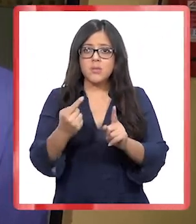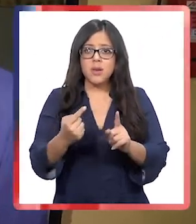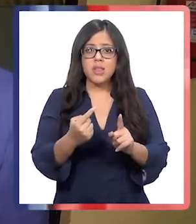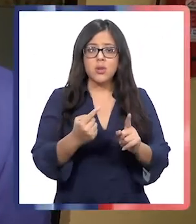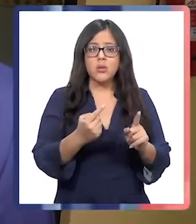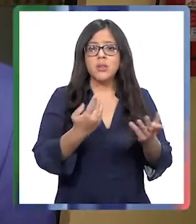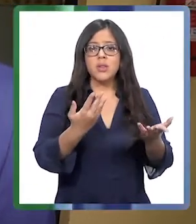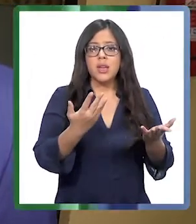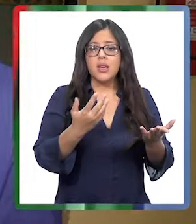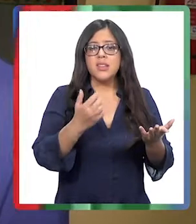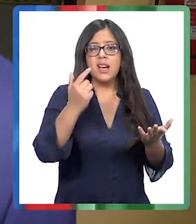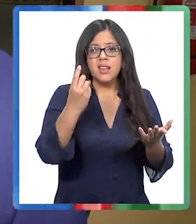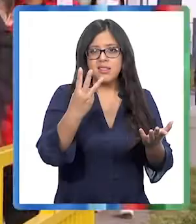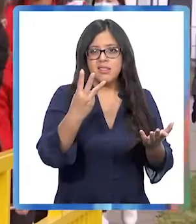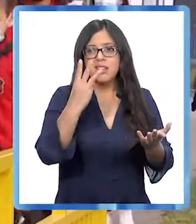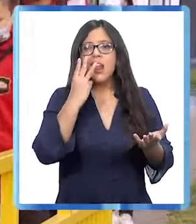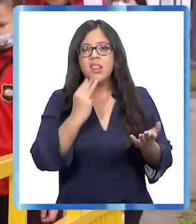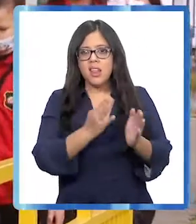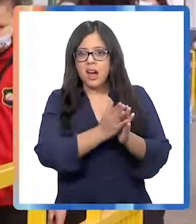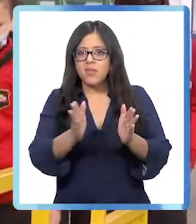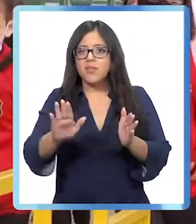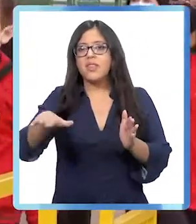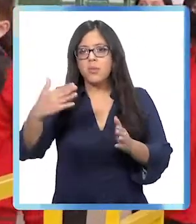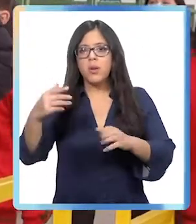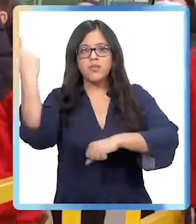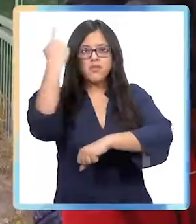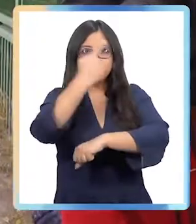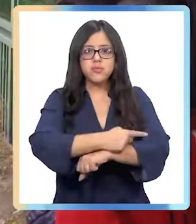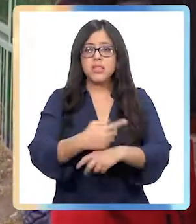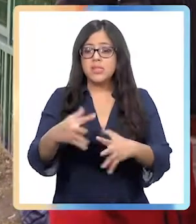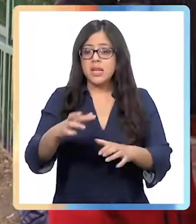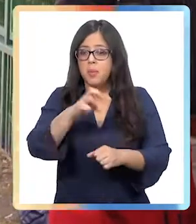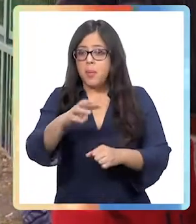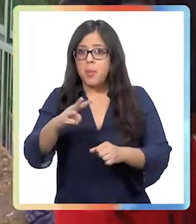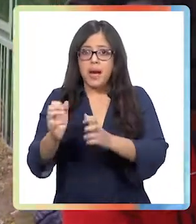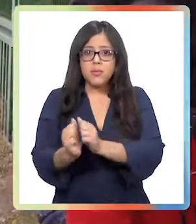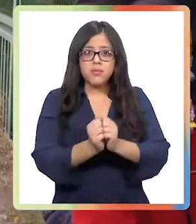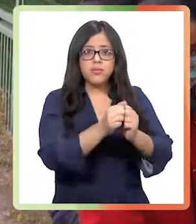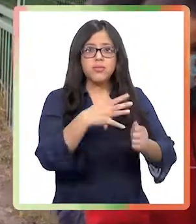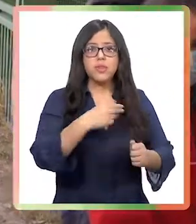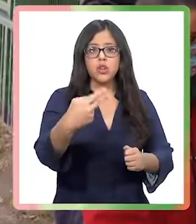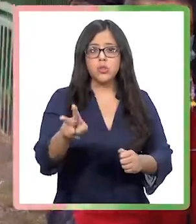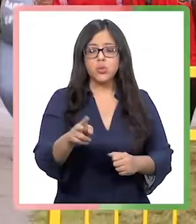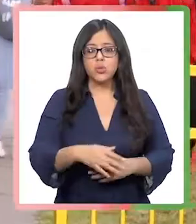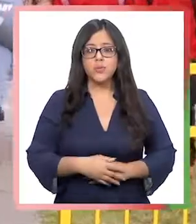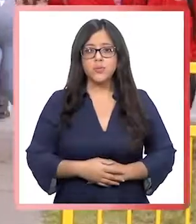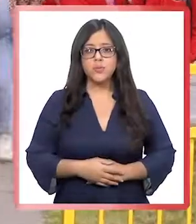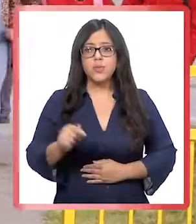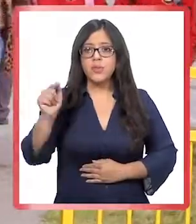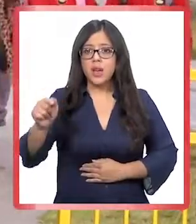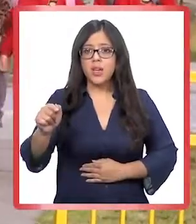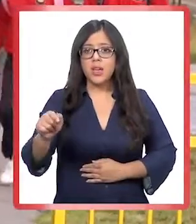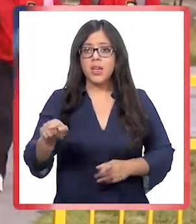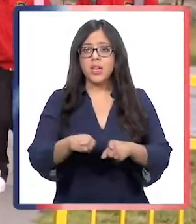tres primeros días de ahí llamó empezar con las jornadas con la completa muchos padres que acompañaron a sus hijos en el retorno a las aulas lógicamente yo estoy bien